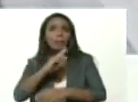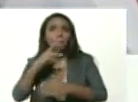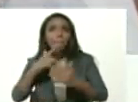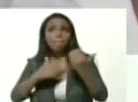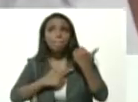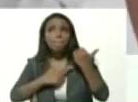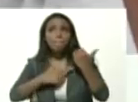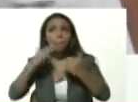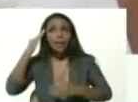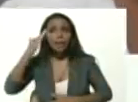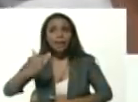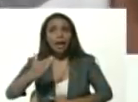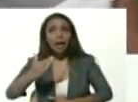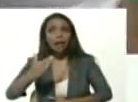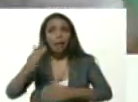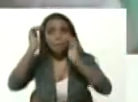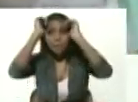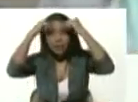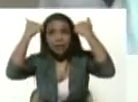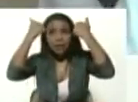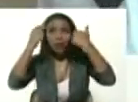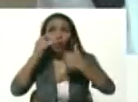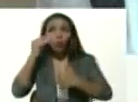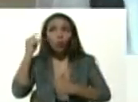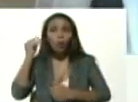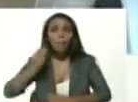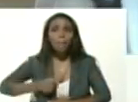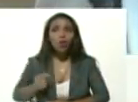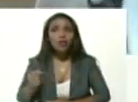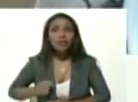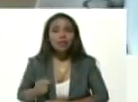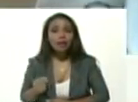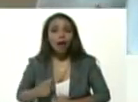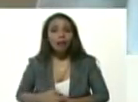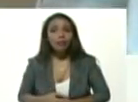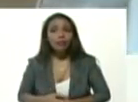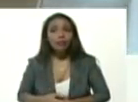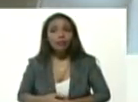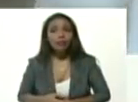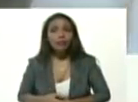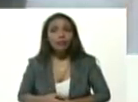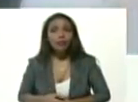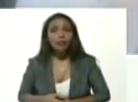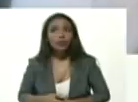Nacional Bolivariana, milicianos, milicianas, policías y